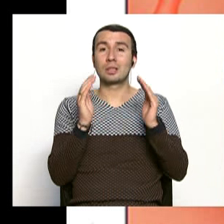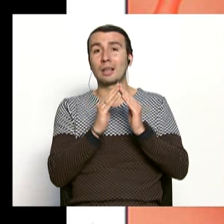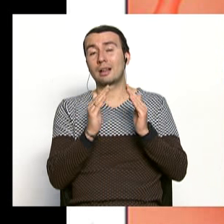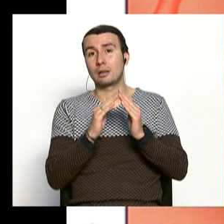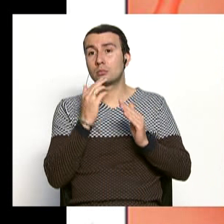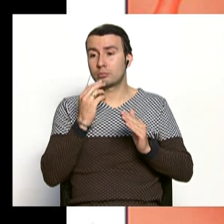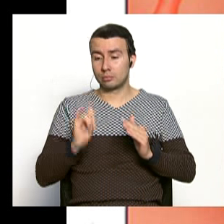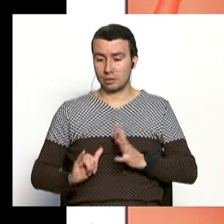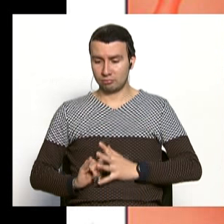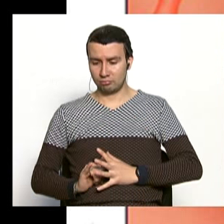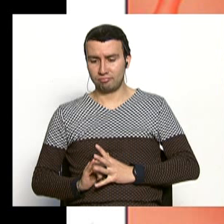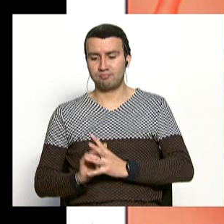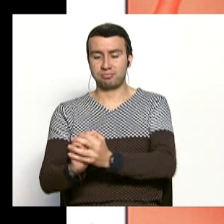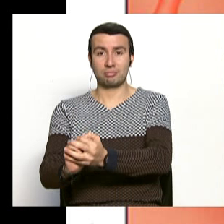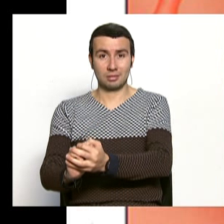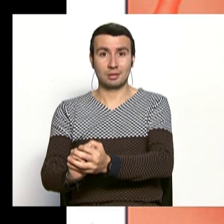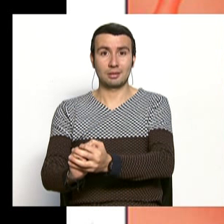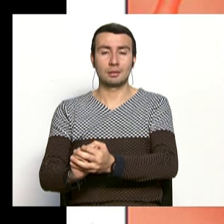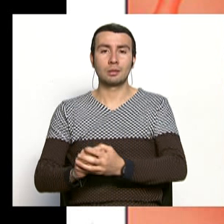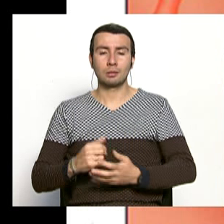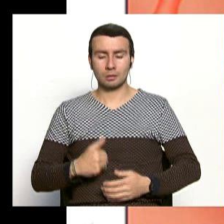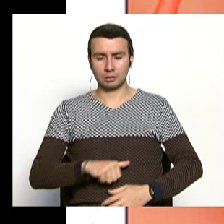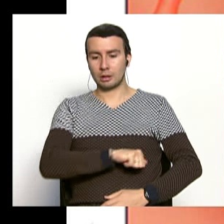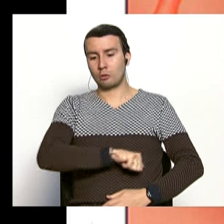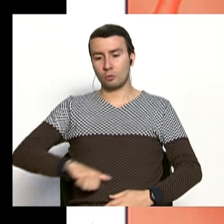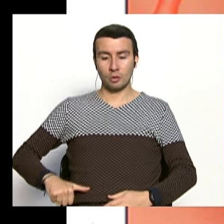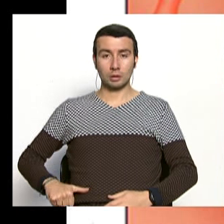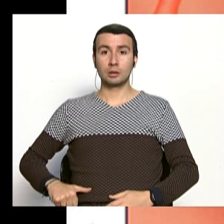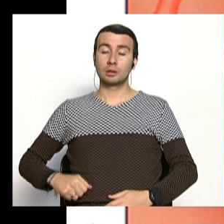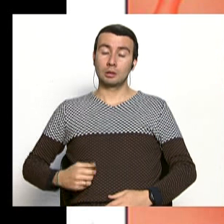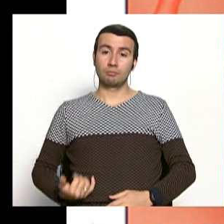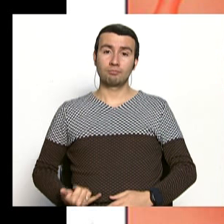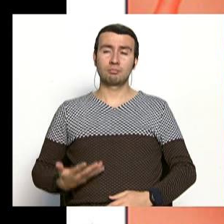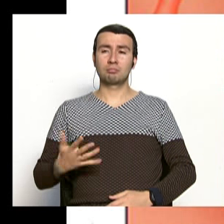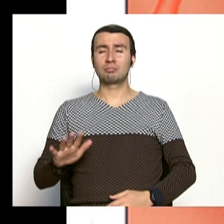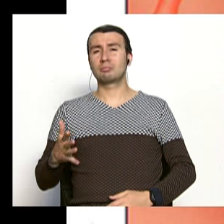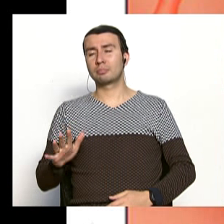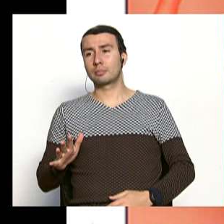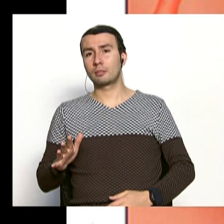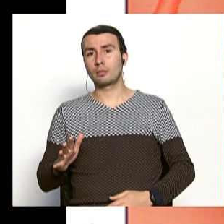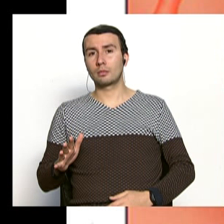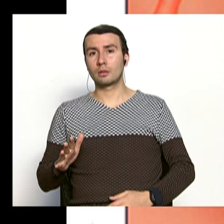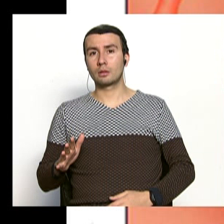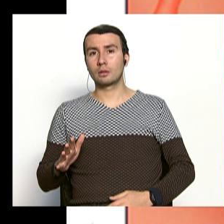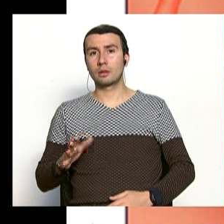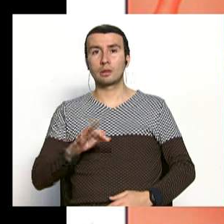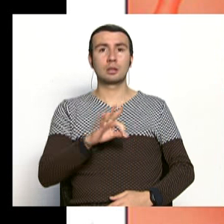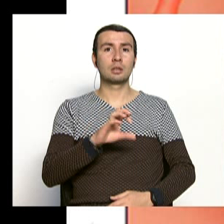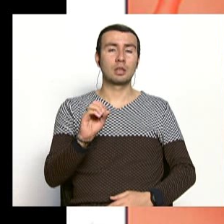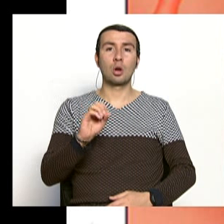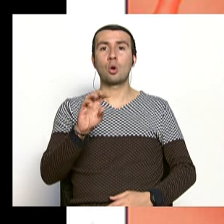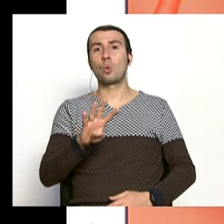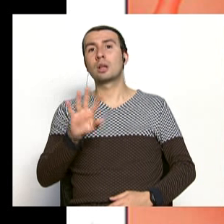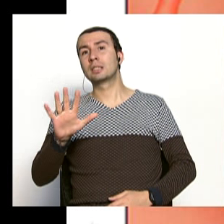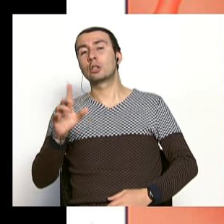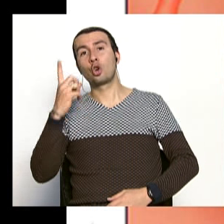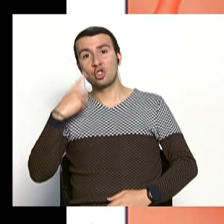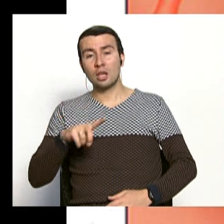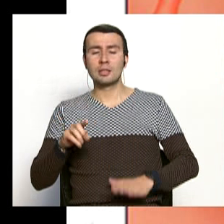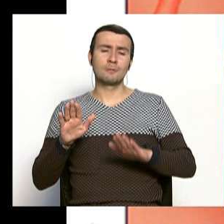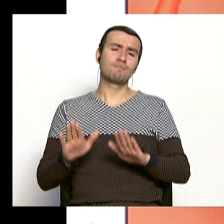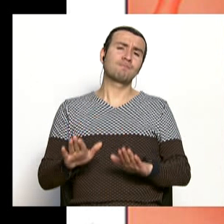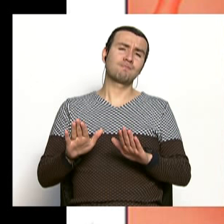histerectomía por cirugía abierta o laparotomía esa cirugía da aproximadamente entre 30 y 45 días de incapacidad